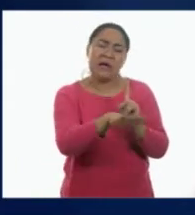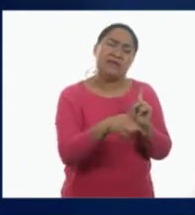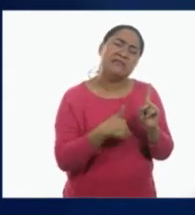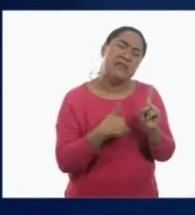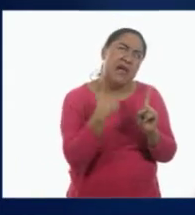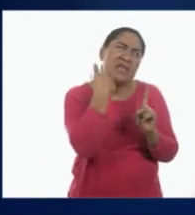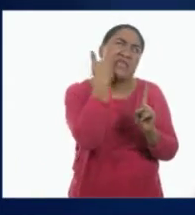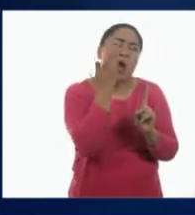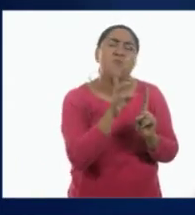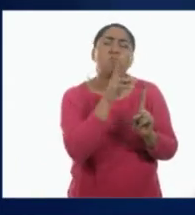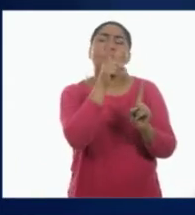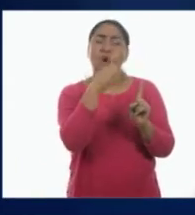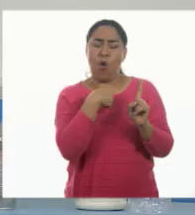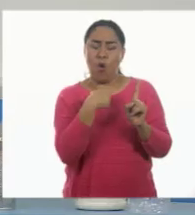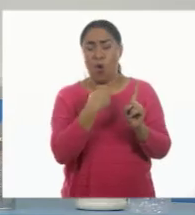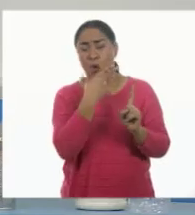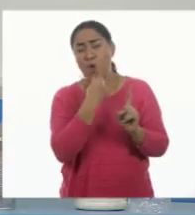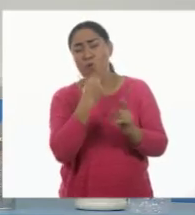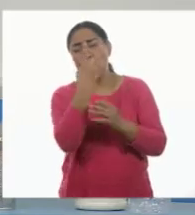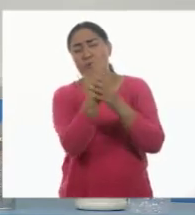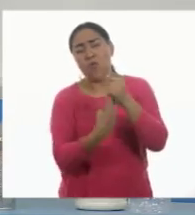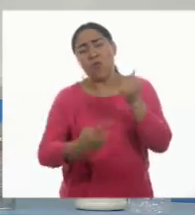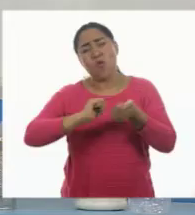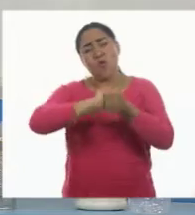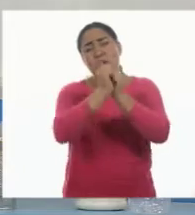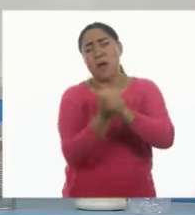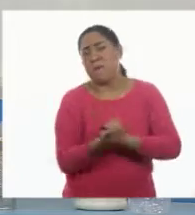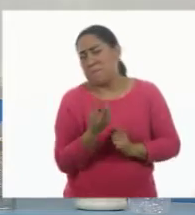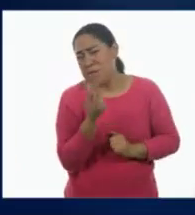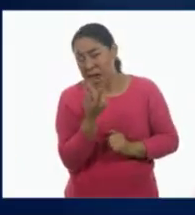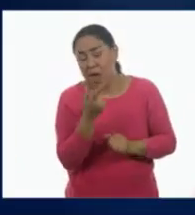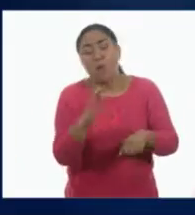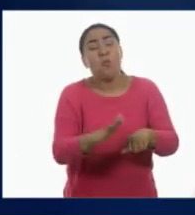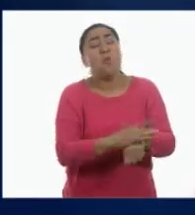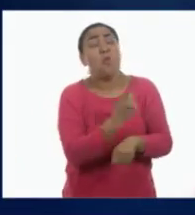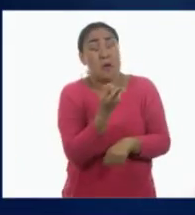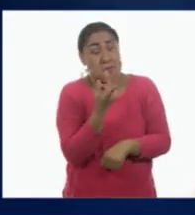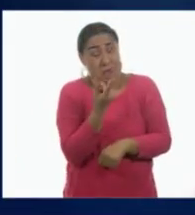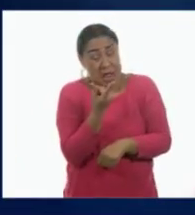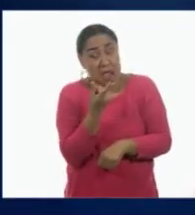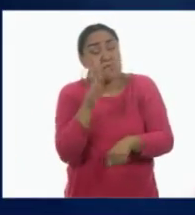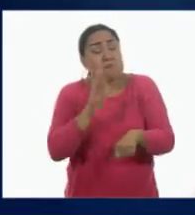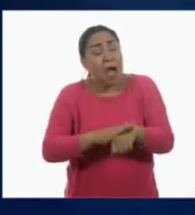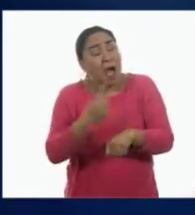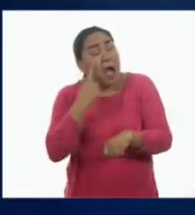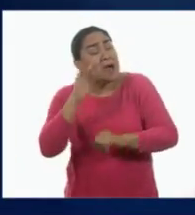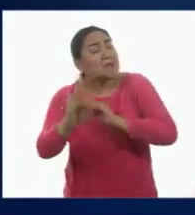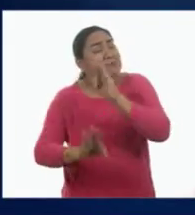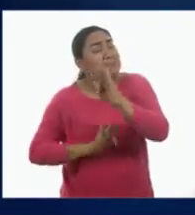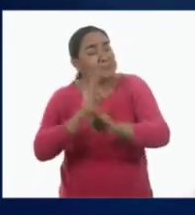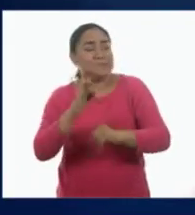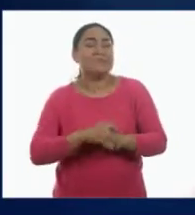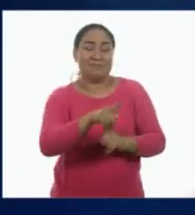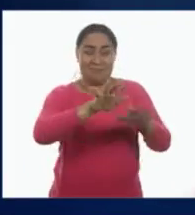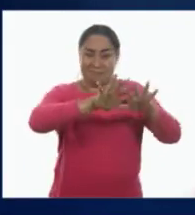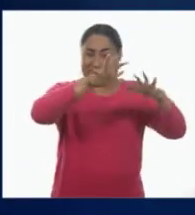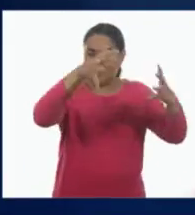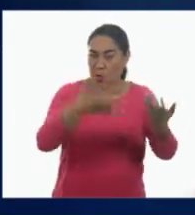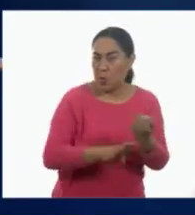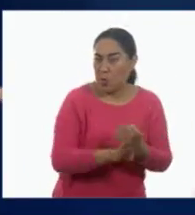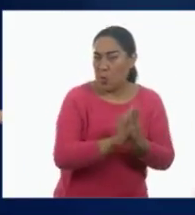ser un hombre perro. Porque a los perros los quieren más. Pero el oráculo le